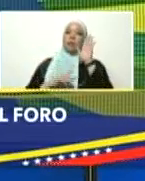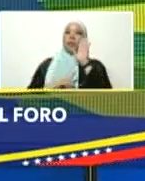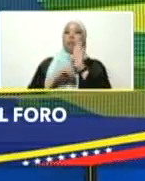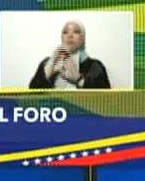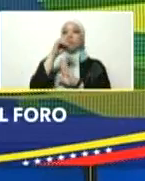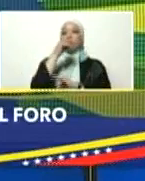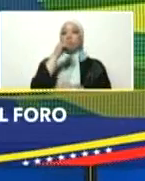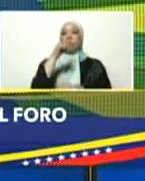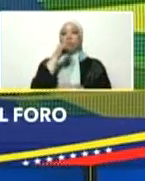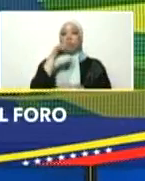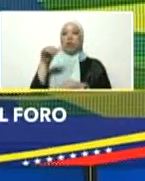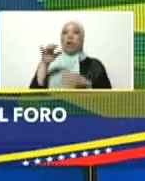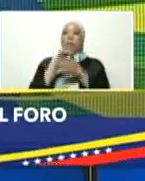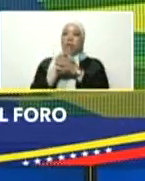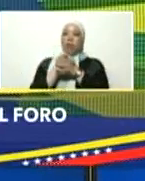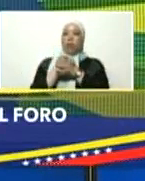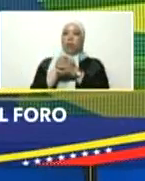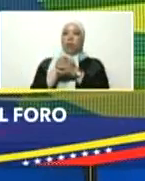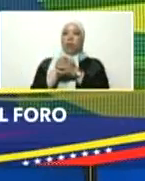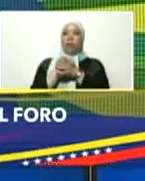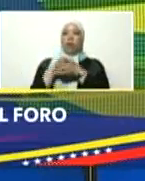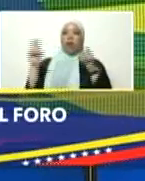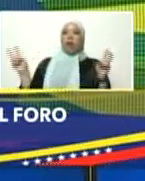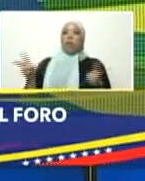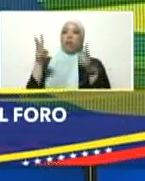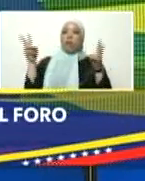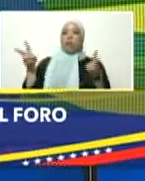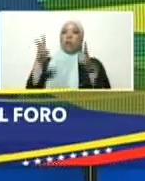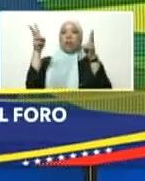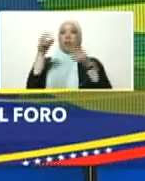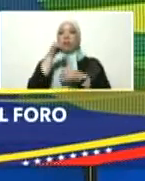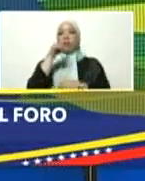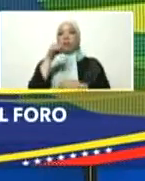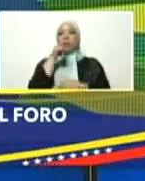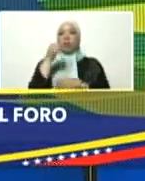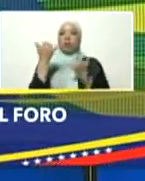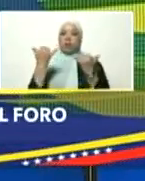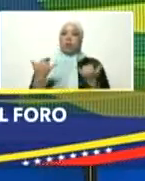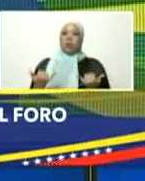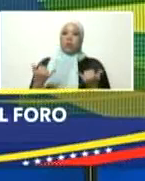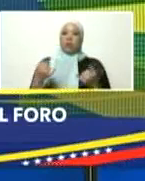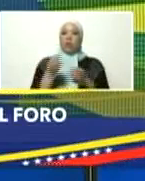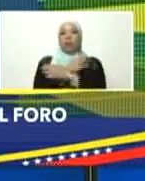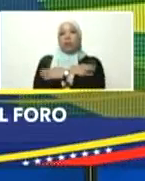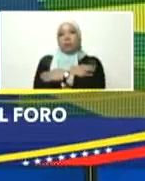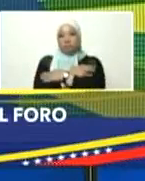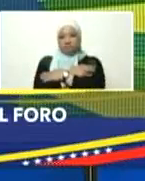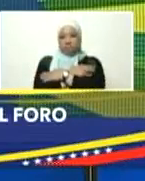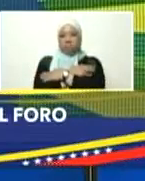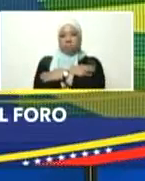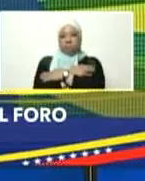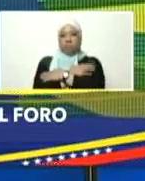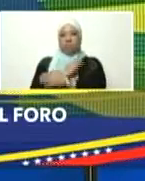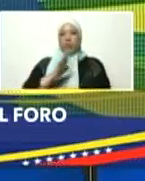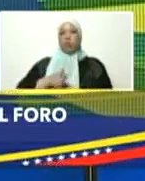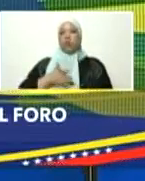crecimiento, armoniosa y victoriosa, los recibe a ustedes con los brazos abiertos,